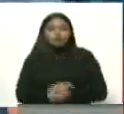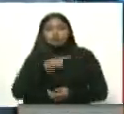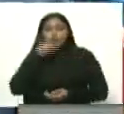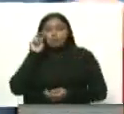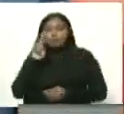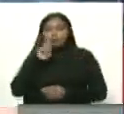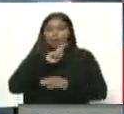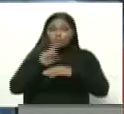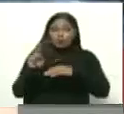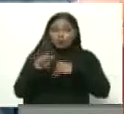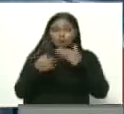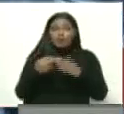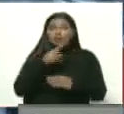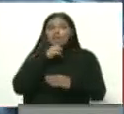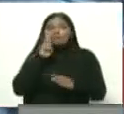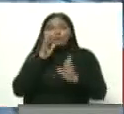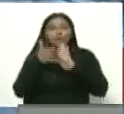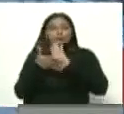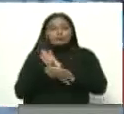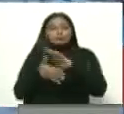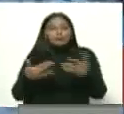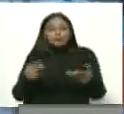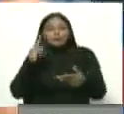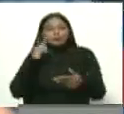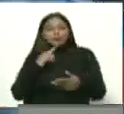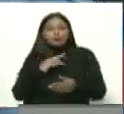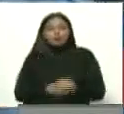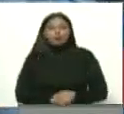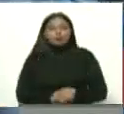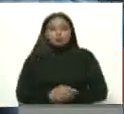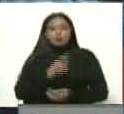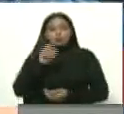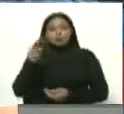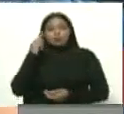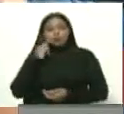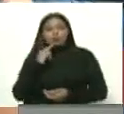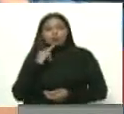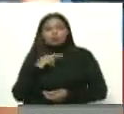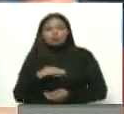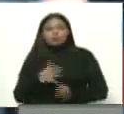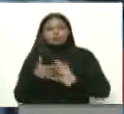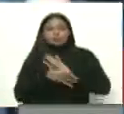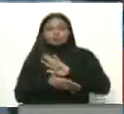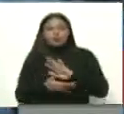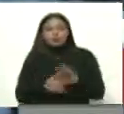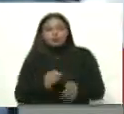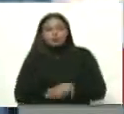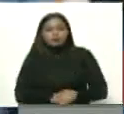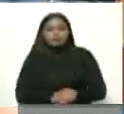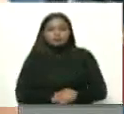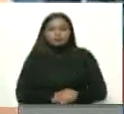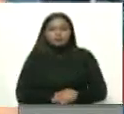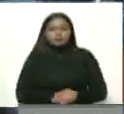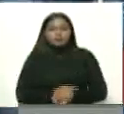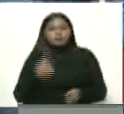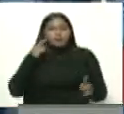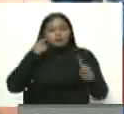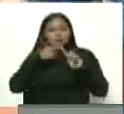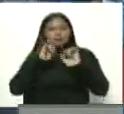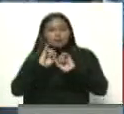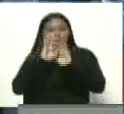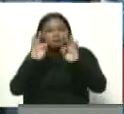República lleva el nombre de Bolívar, República Bolivariana. Adjetiviza a la República